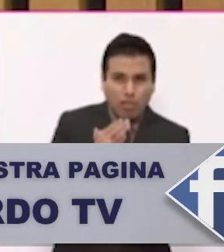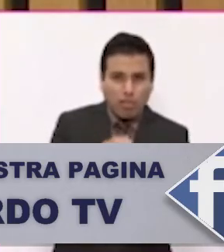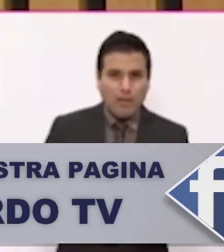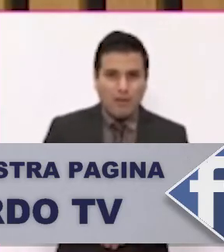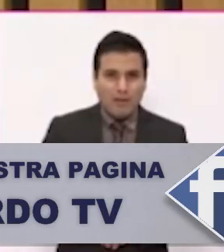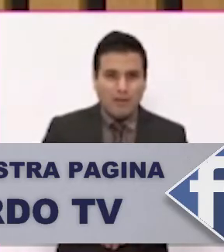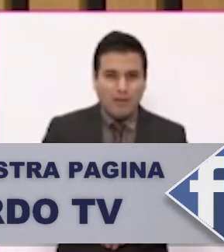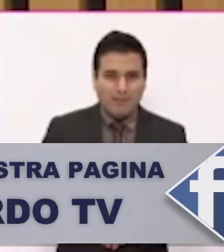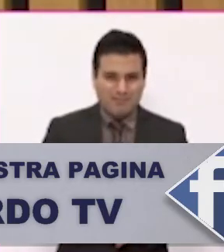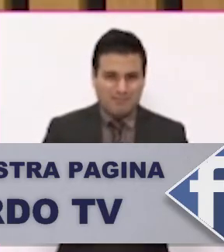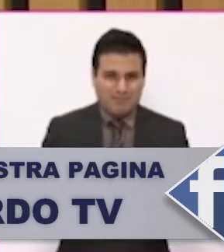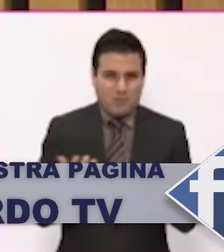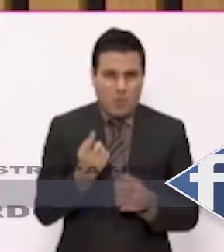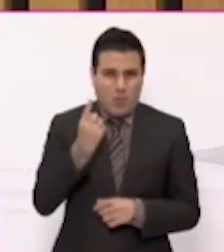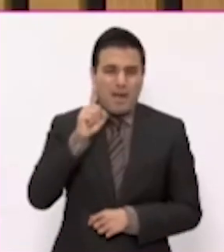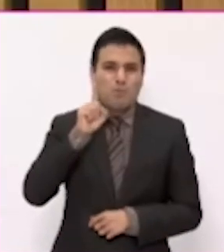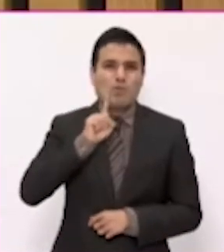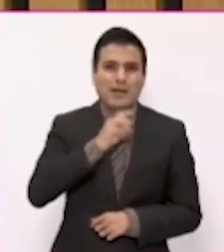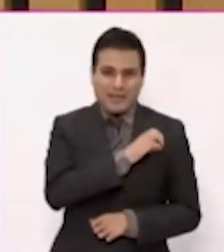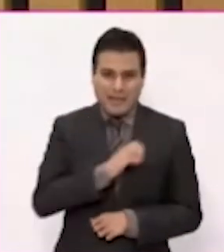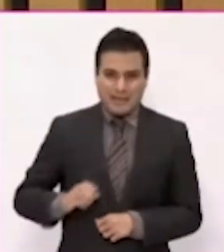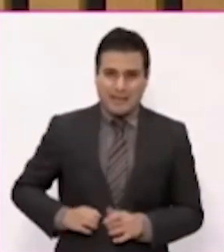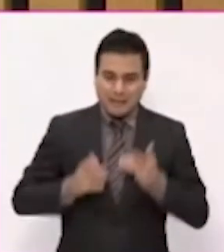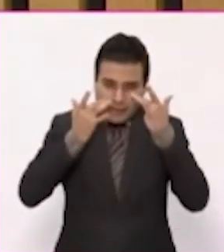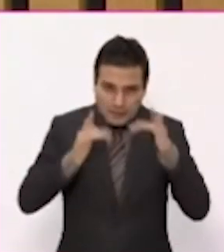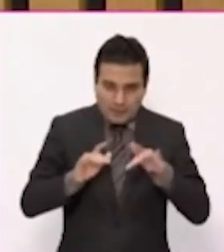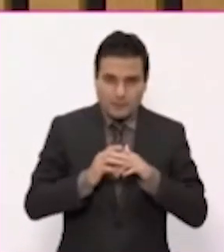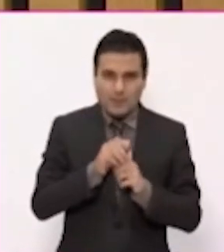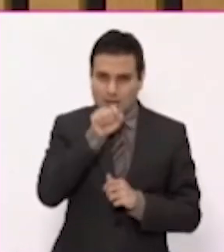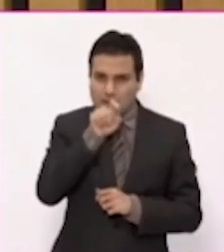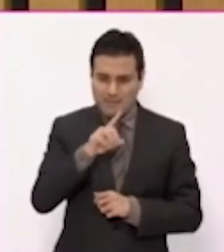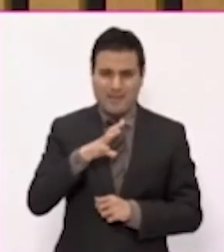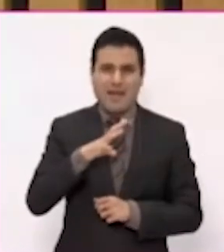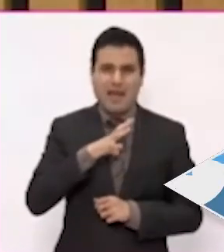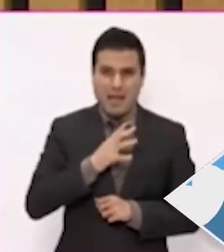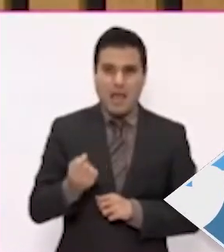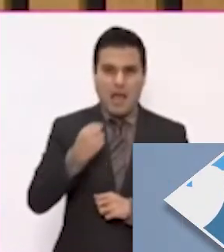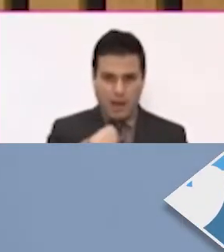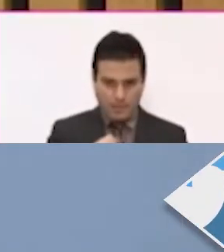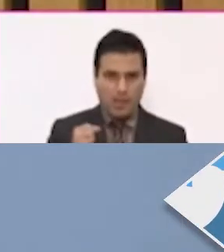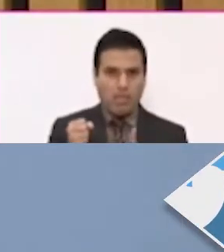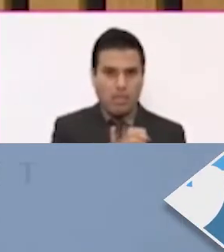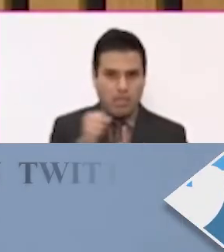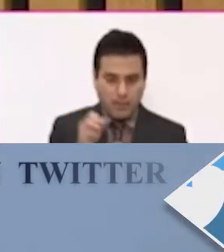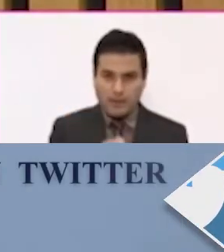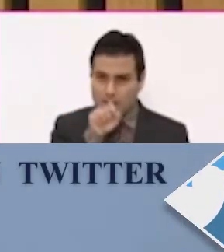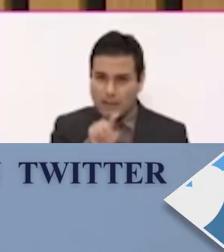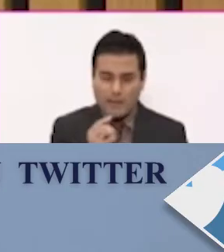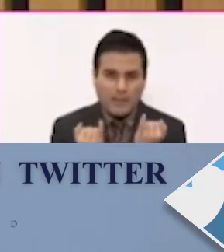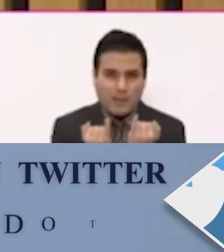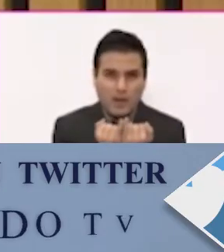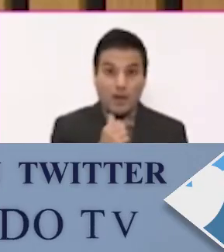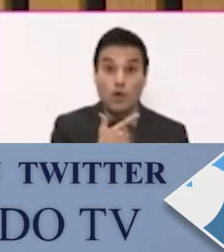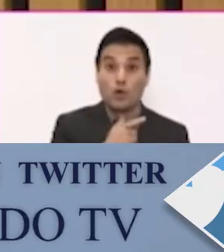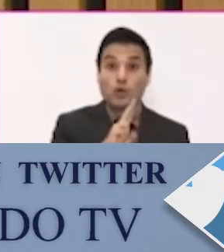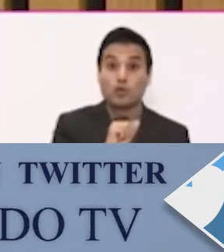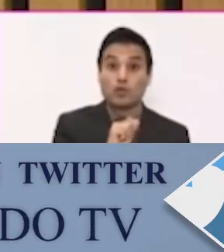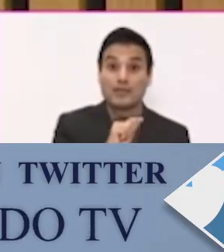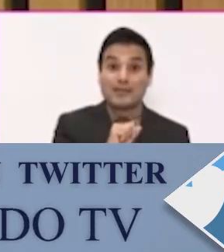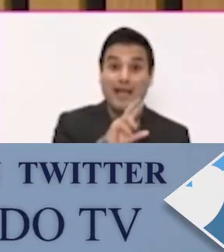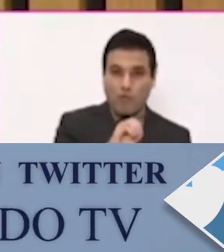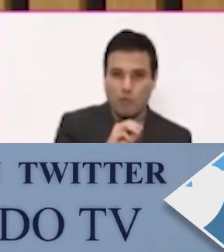de la Reforma a retirar su candidatura. No vieron las agresiones físicas a mi persona. No vieron la agresión de Gustavo Madero a